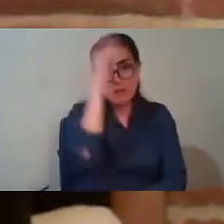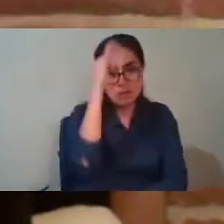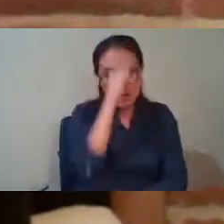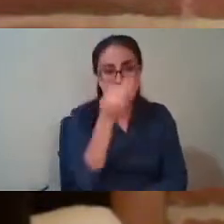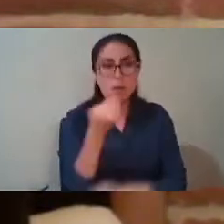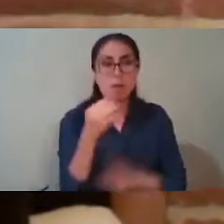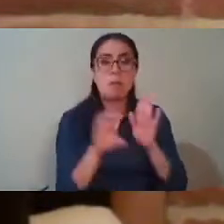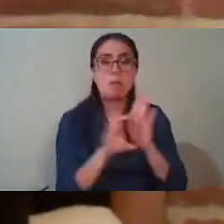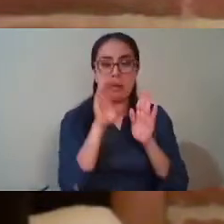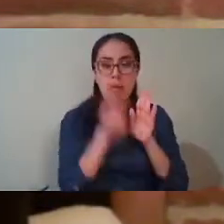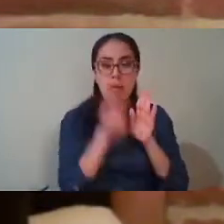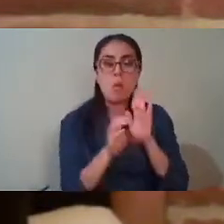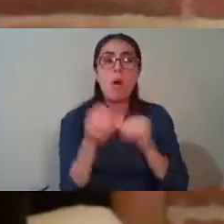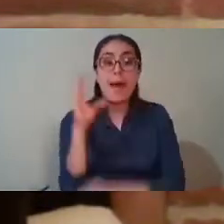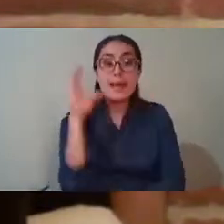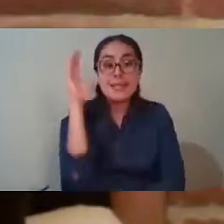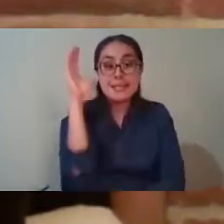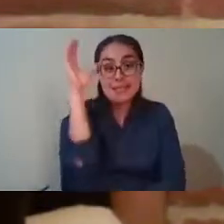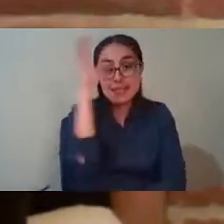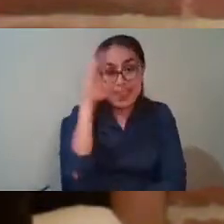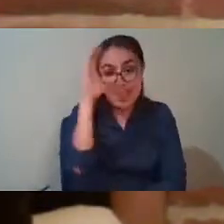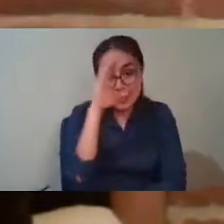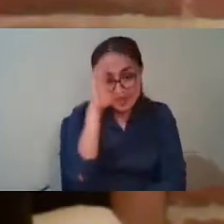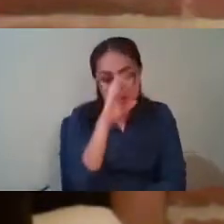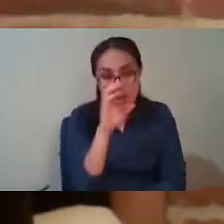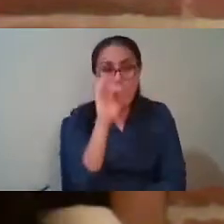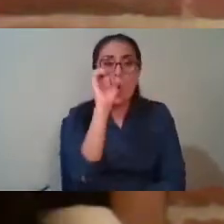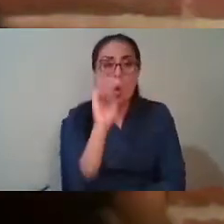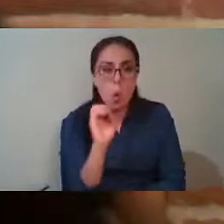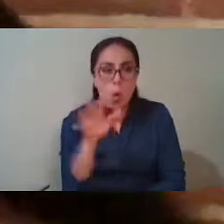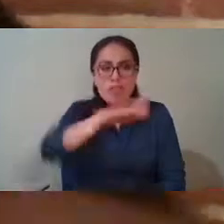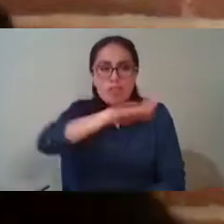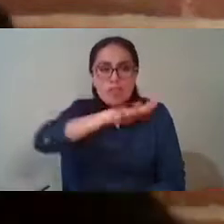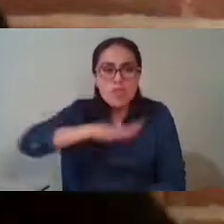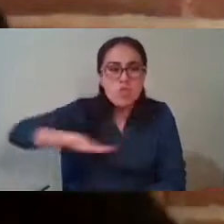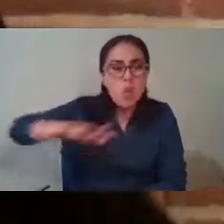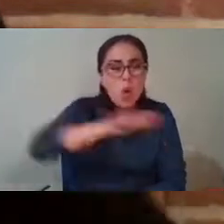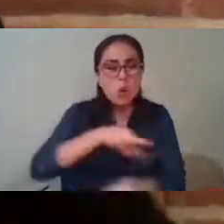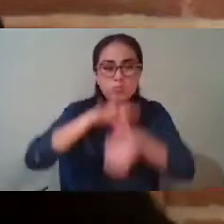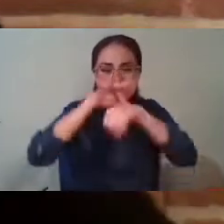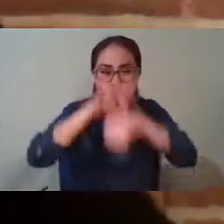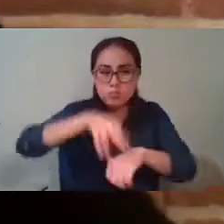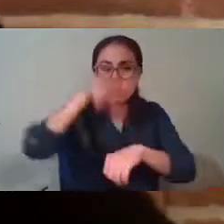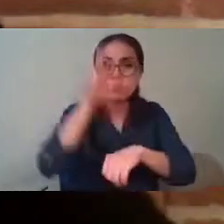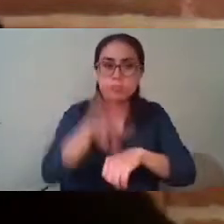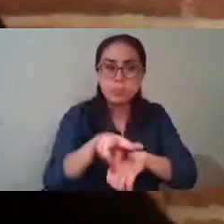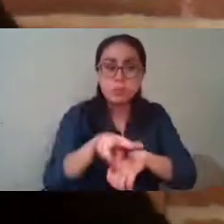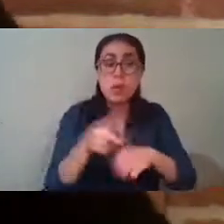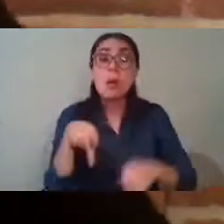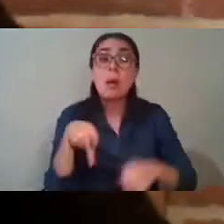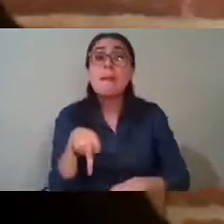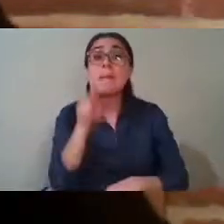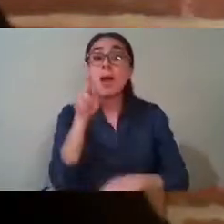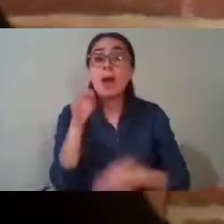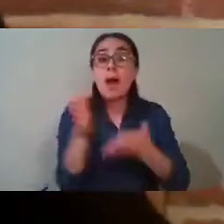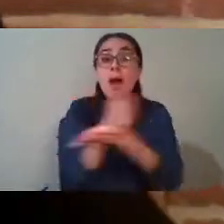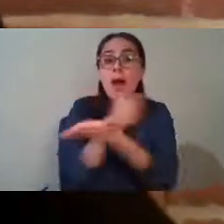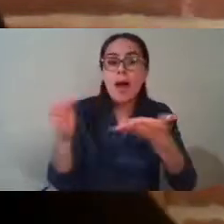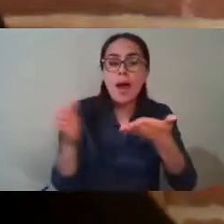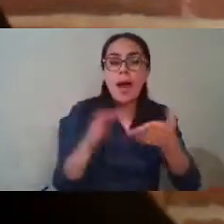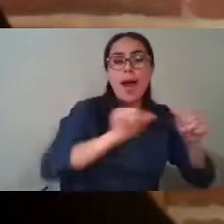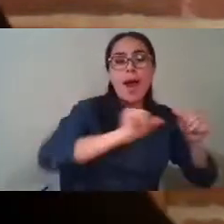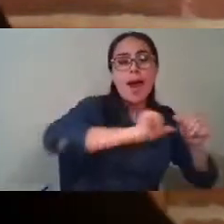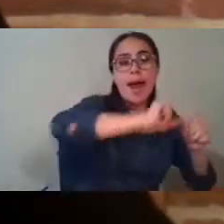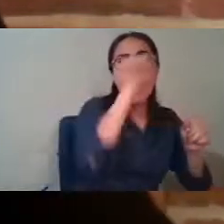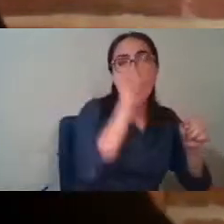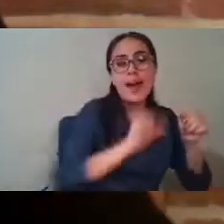la ciencia, que pertenecen al campo de lo aceptado. Y está el arte, en este caso el teatro,